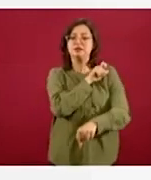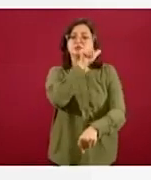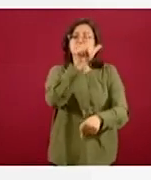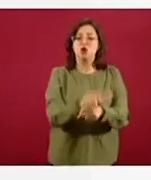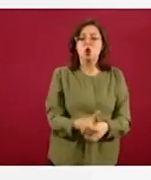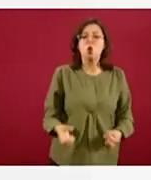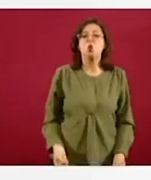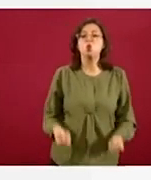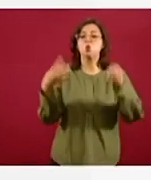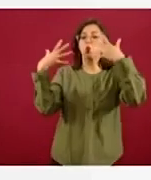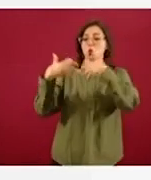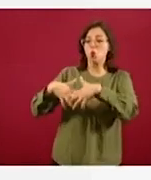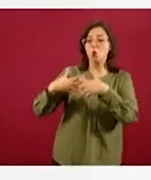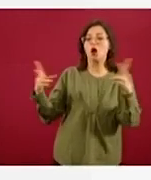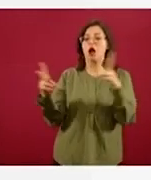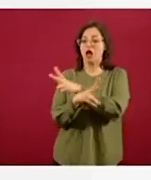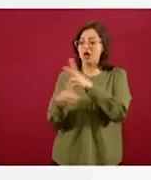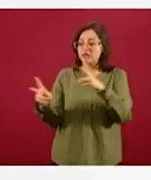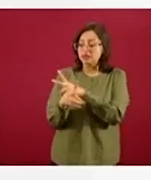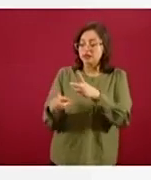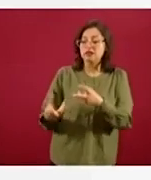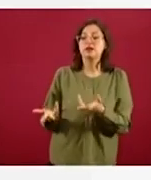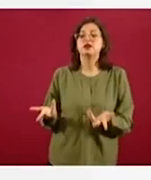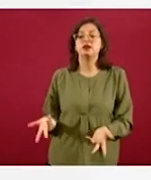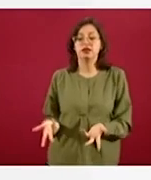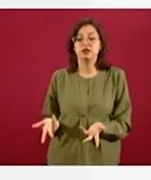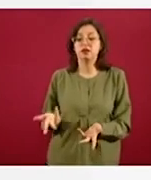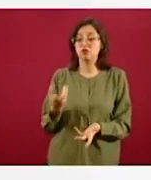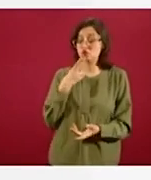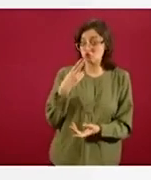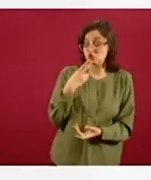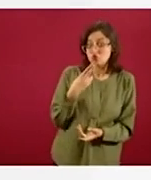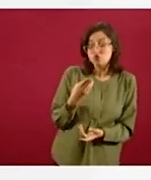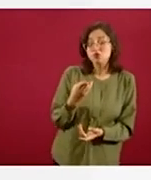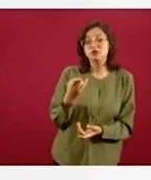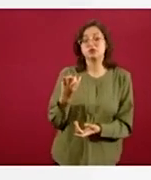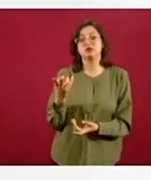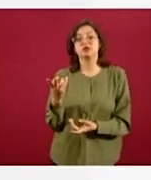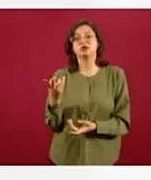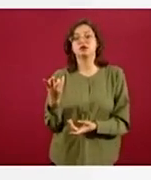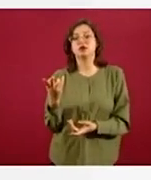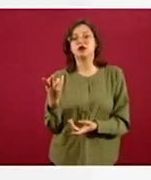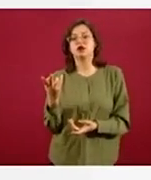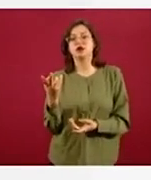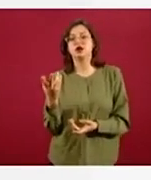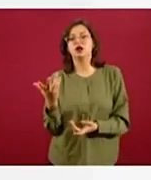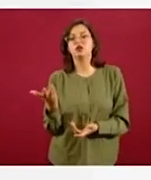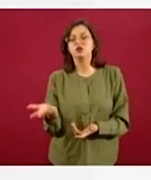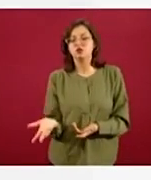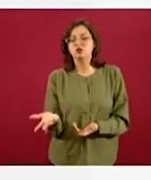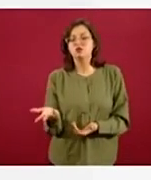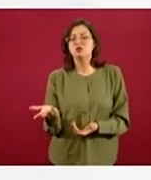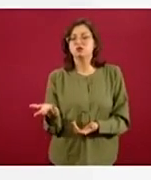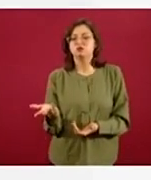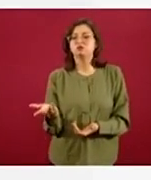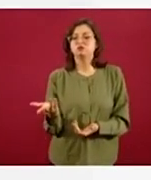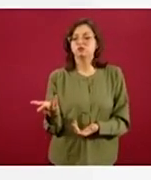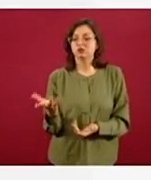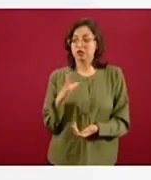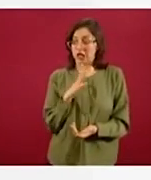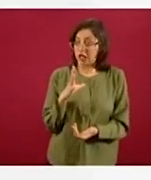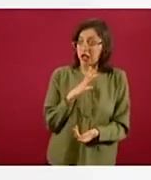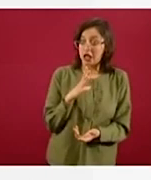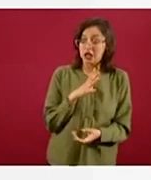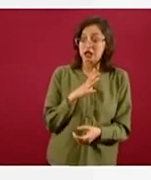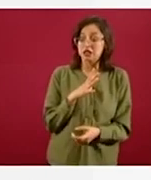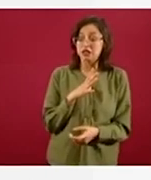y número, tanto número como la utilidad que deben de darse